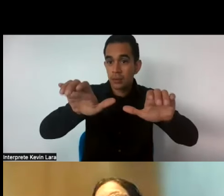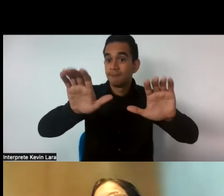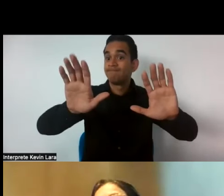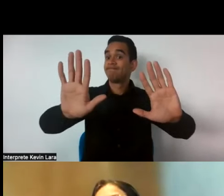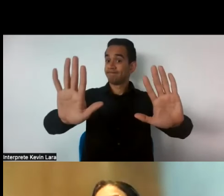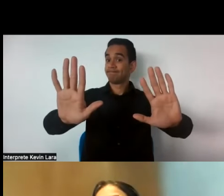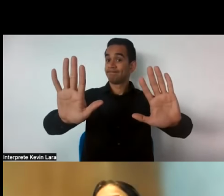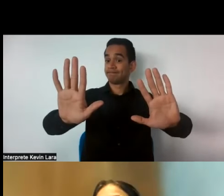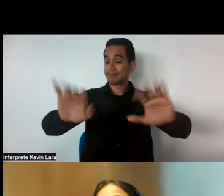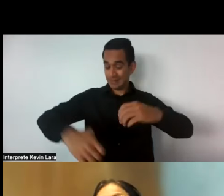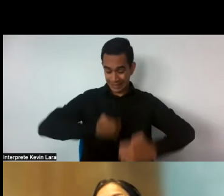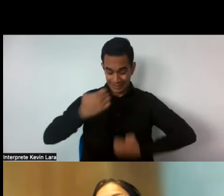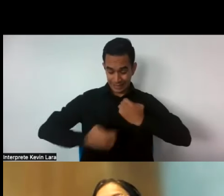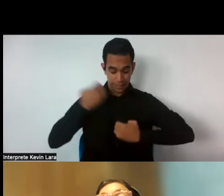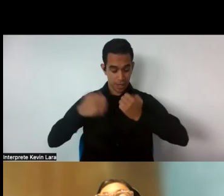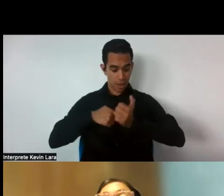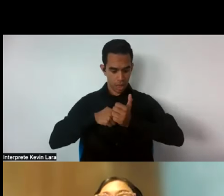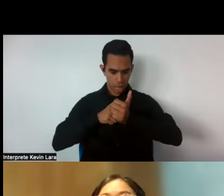sé que es mejor hacer.